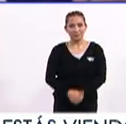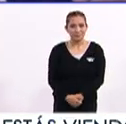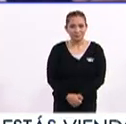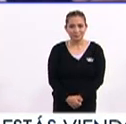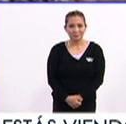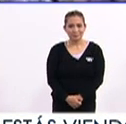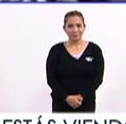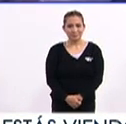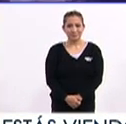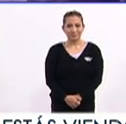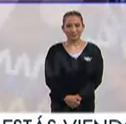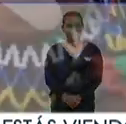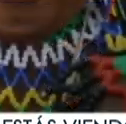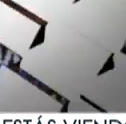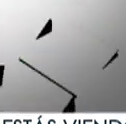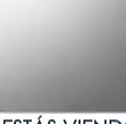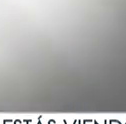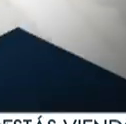mexicano.